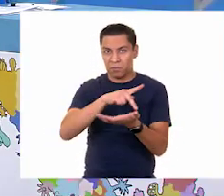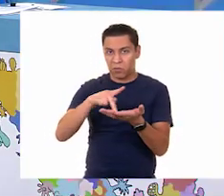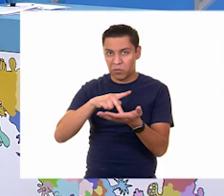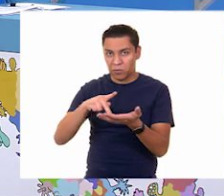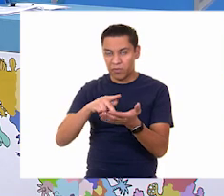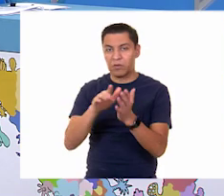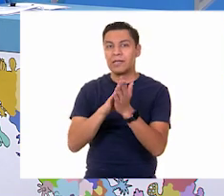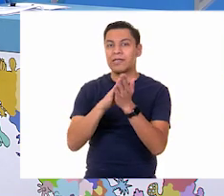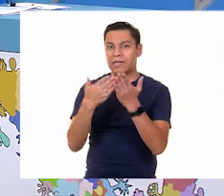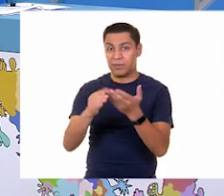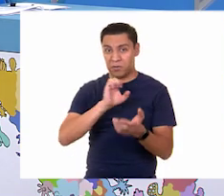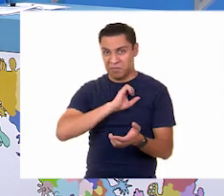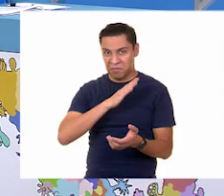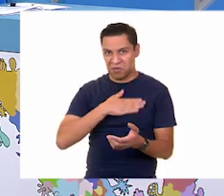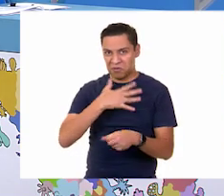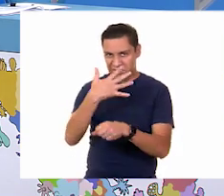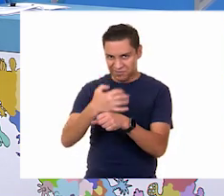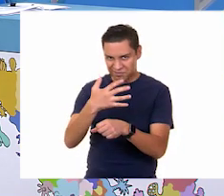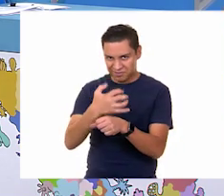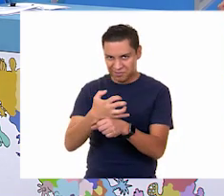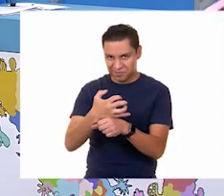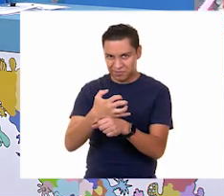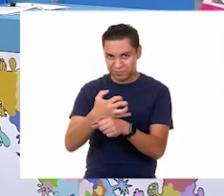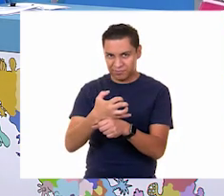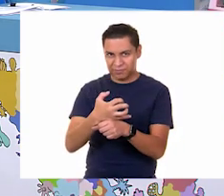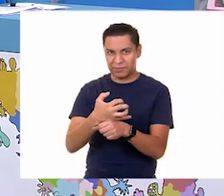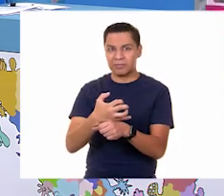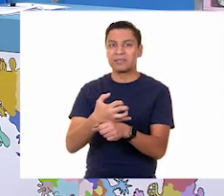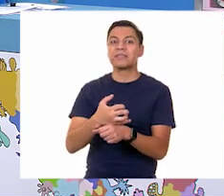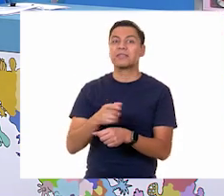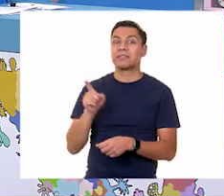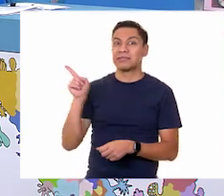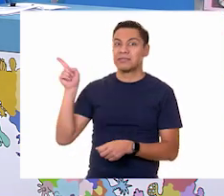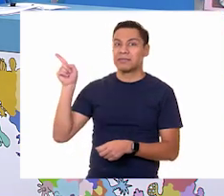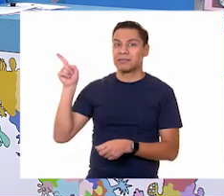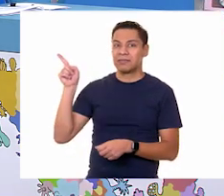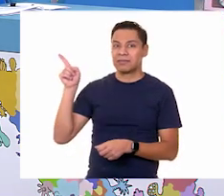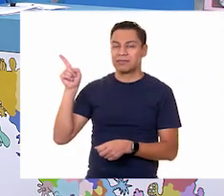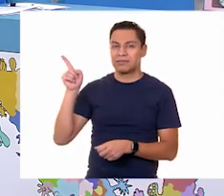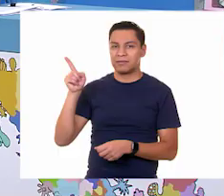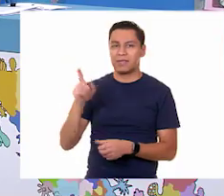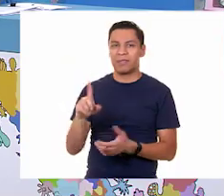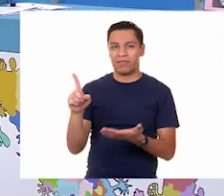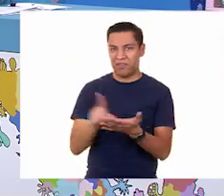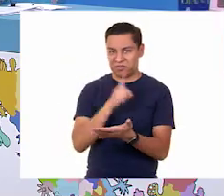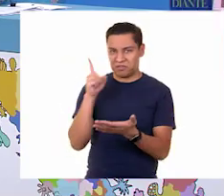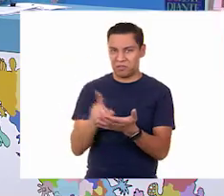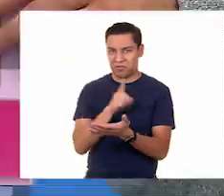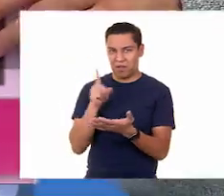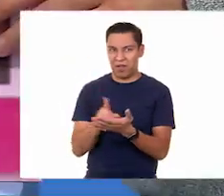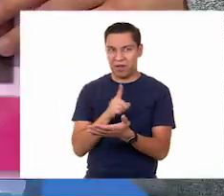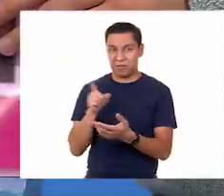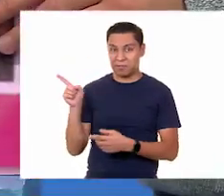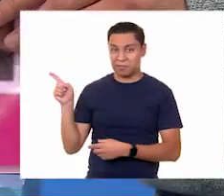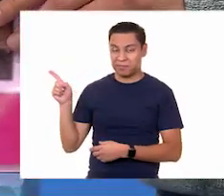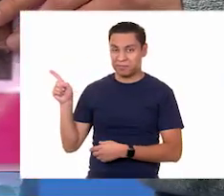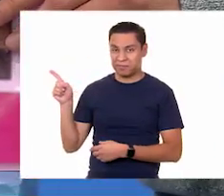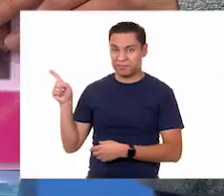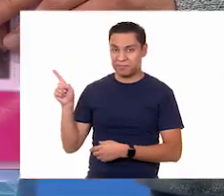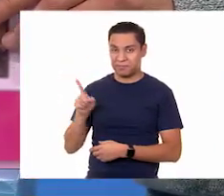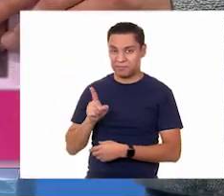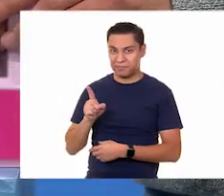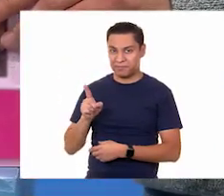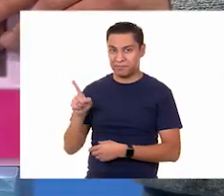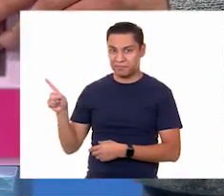su libro de texto de español de quinto grado y, como siempre, de ser posible, su diccionario para aclarar las dudas de vocabulario